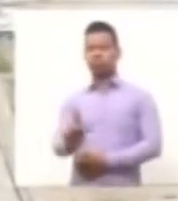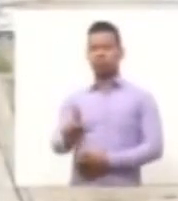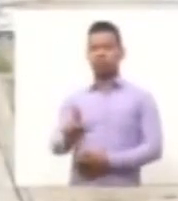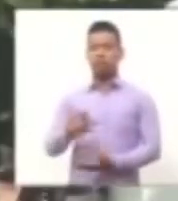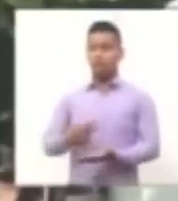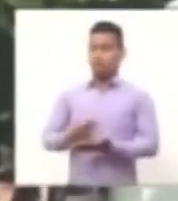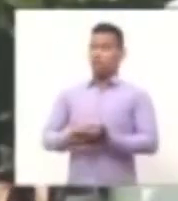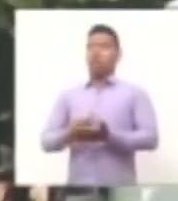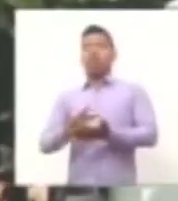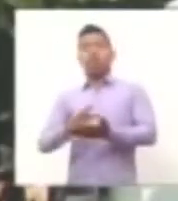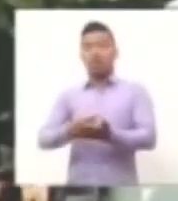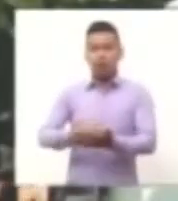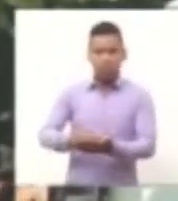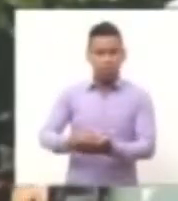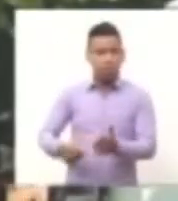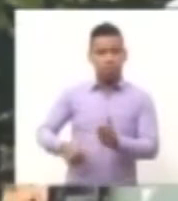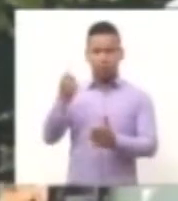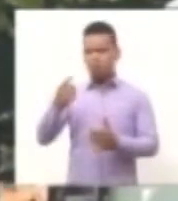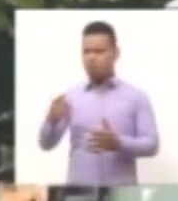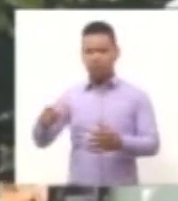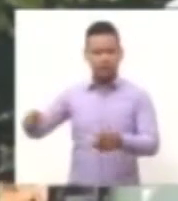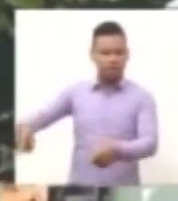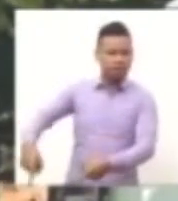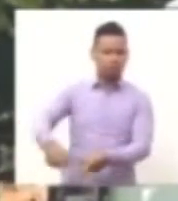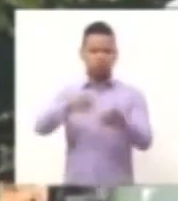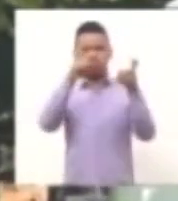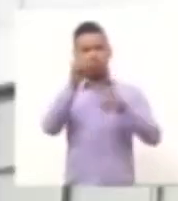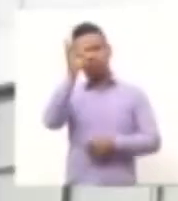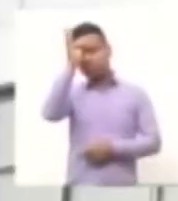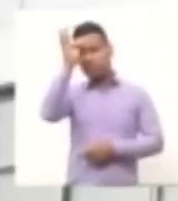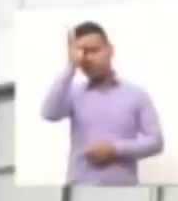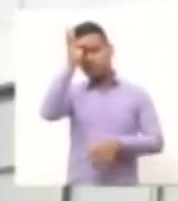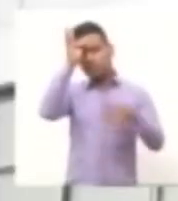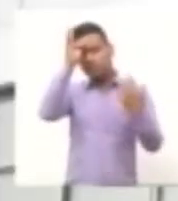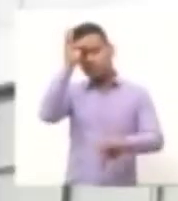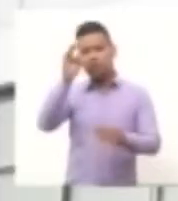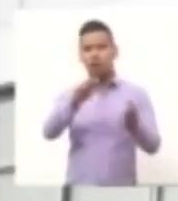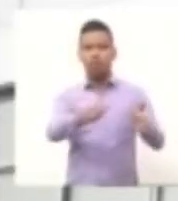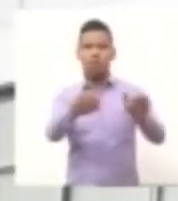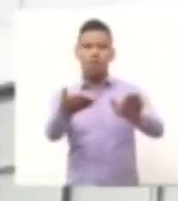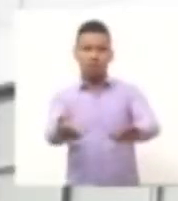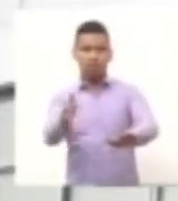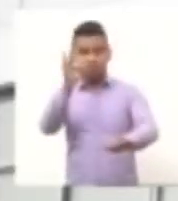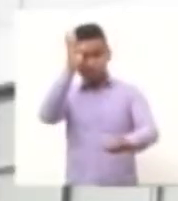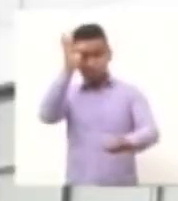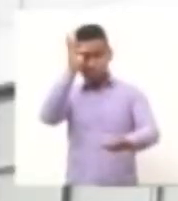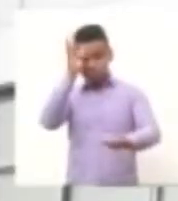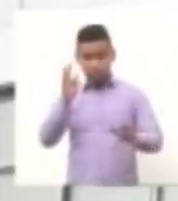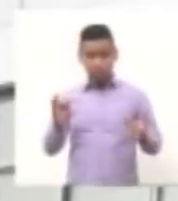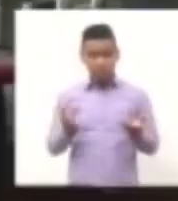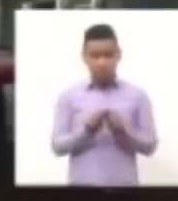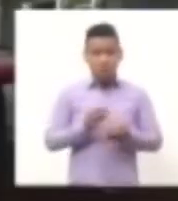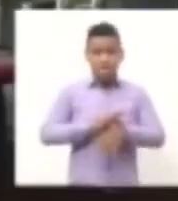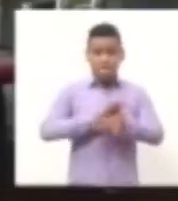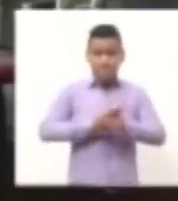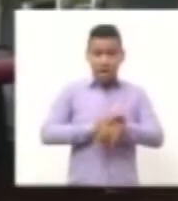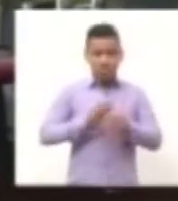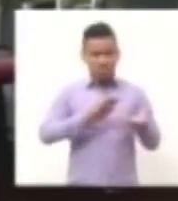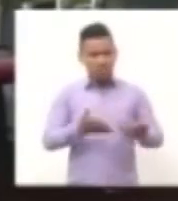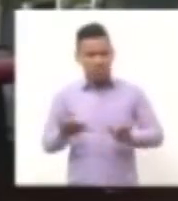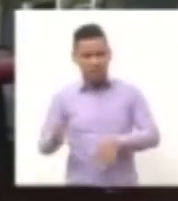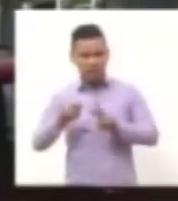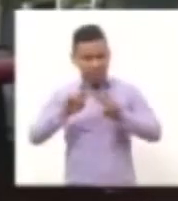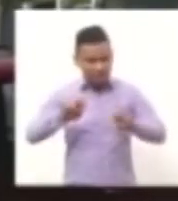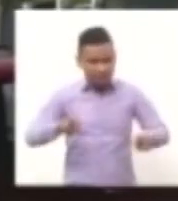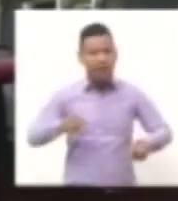fue trasladado en una ambulancia hasta el hospital, donde finalmente falleció. Sobre el hecho, Medicina Legal tiene la última palabra. JJ